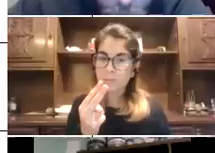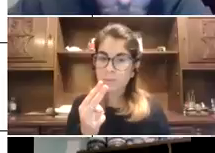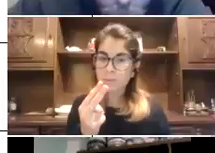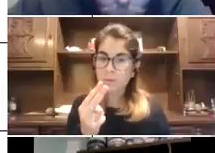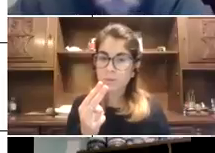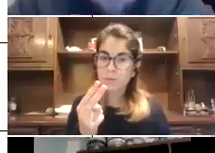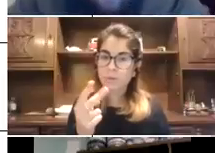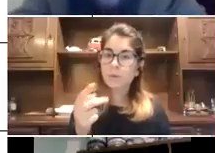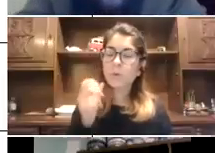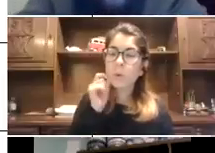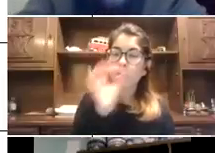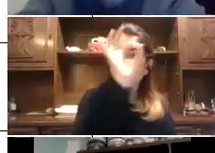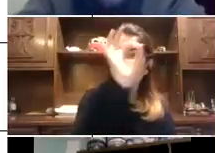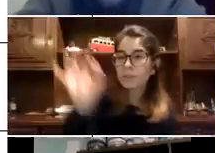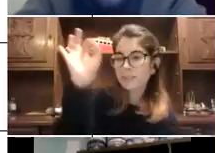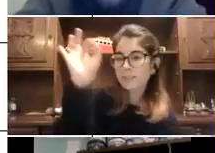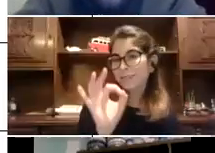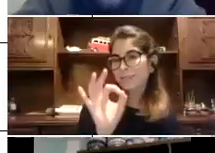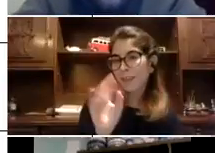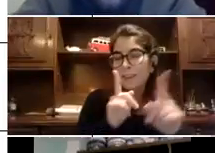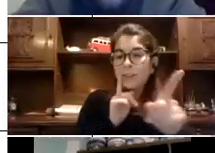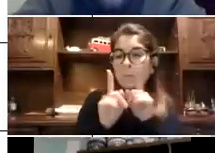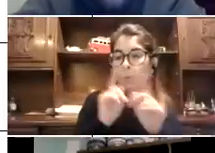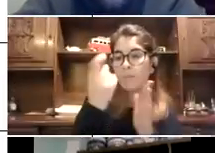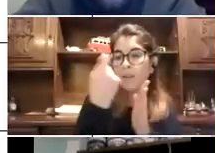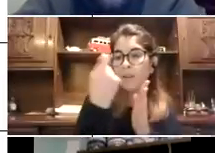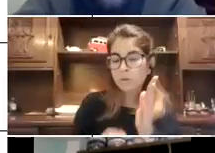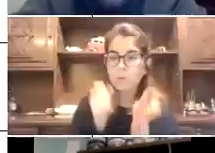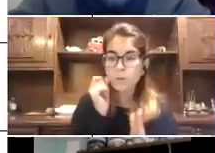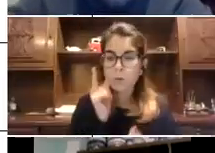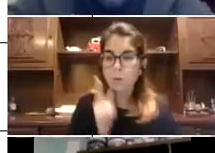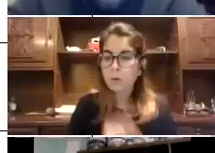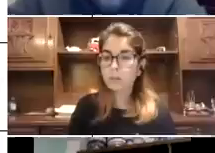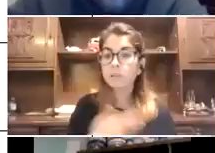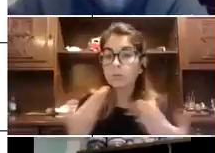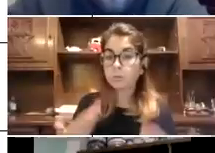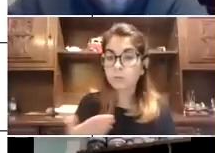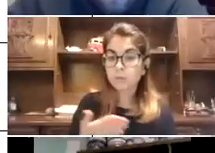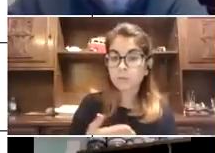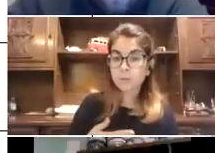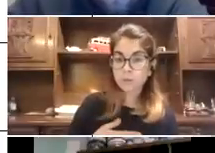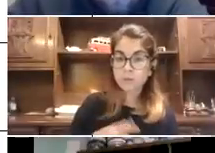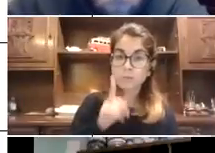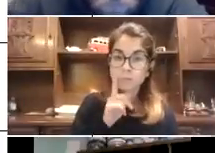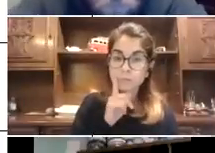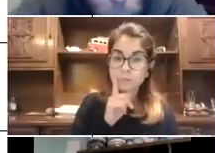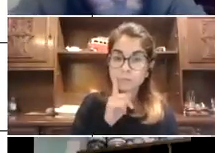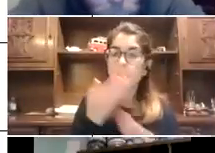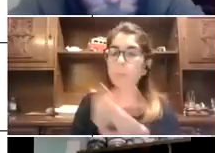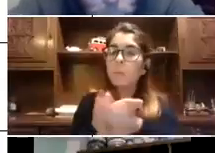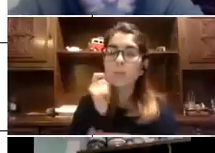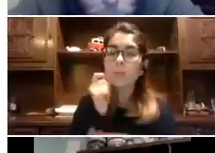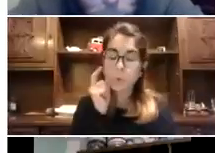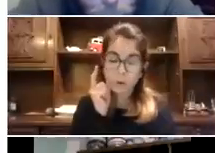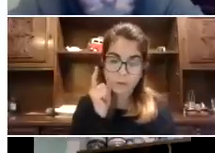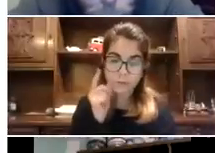que yo había señalado inicialmente y para eso les tengo esta propuesta. Vamos a mirar